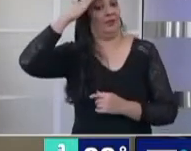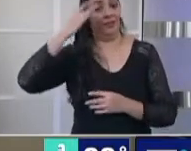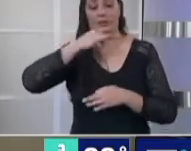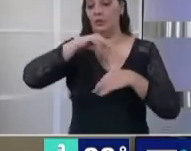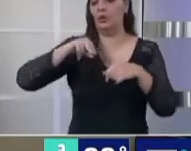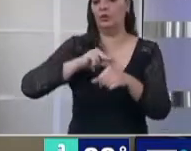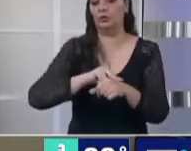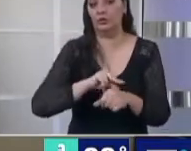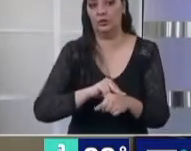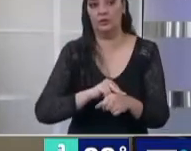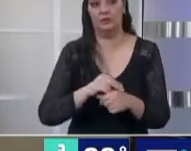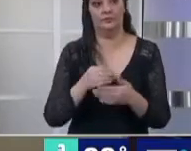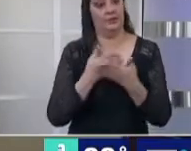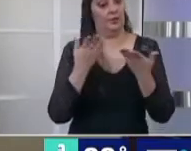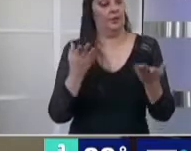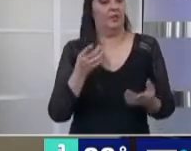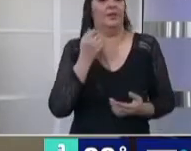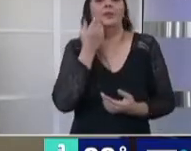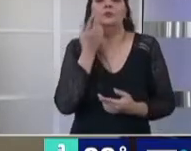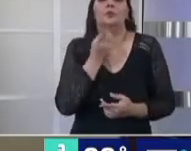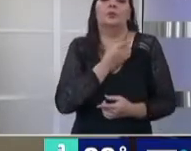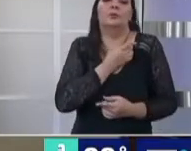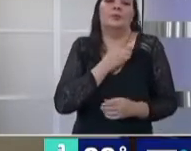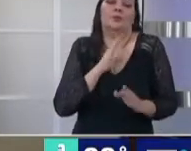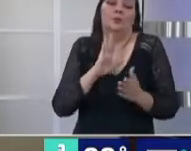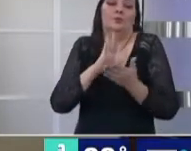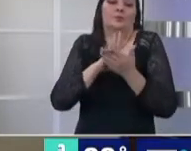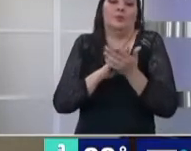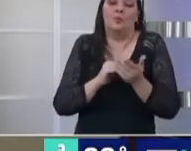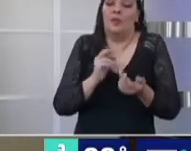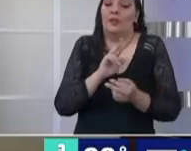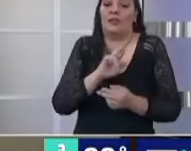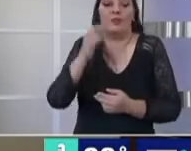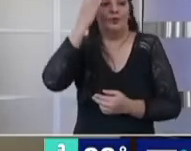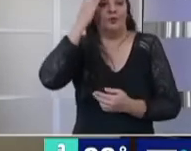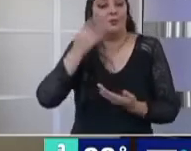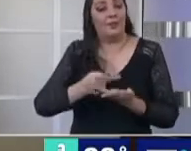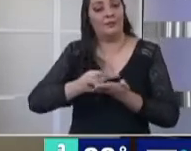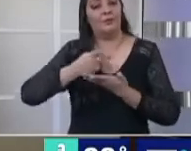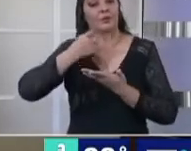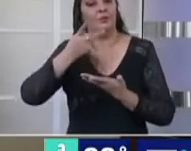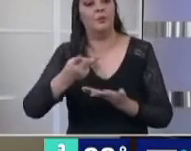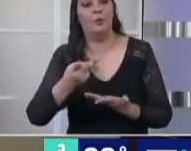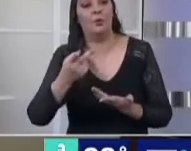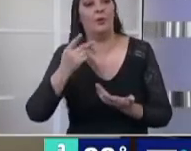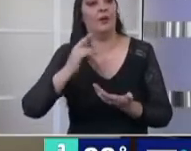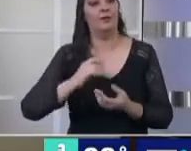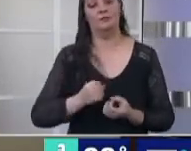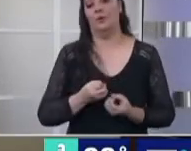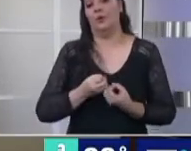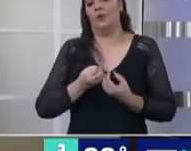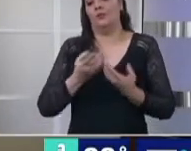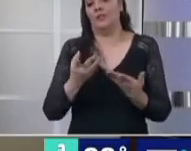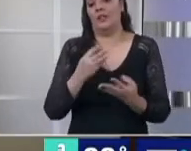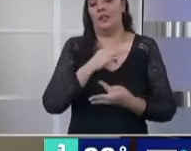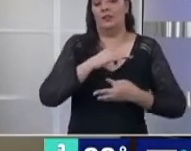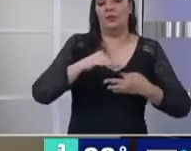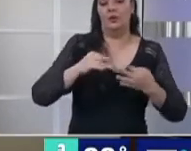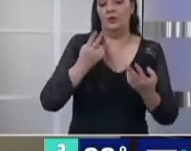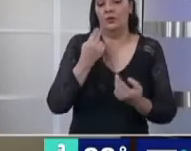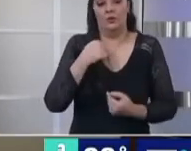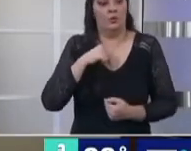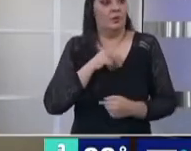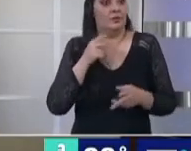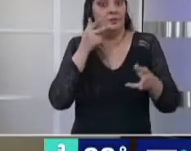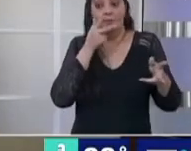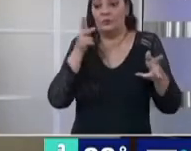nos queda más que entregarle un humilde reconocimiento con toda nuestra gratitud y ofrecerle que nuestras cámaras sean